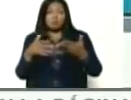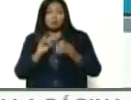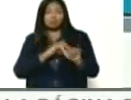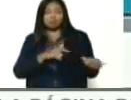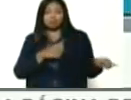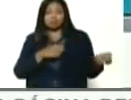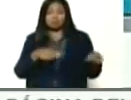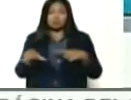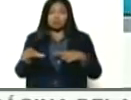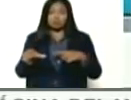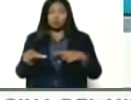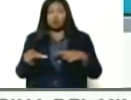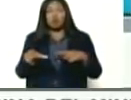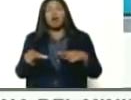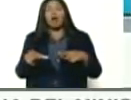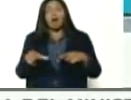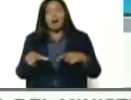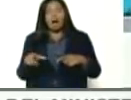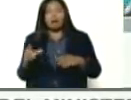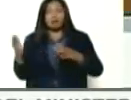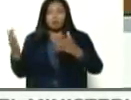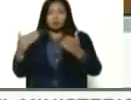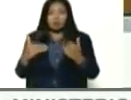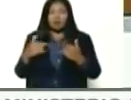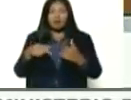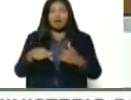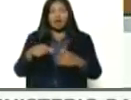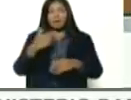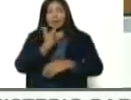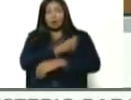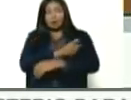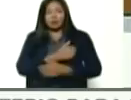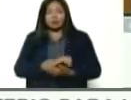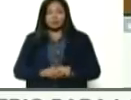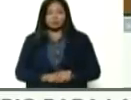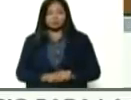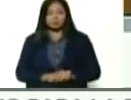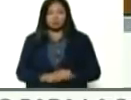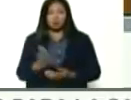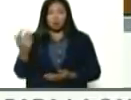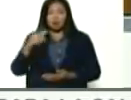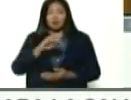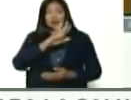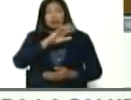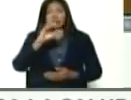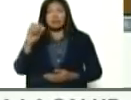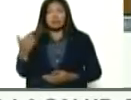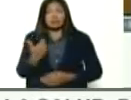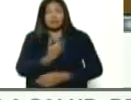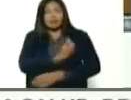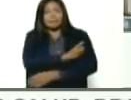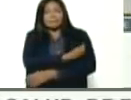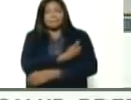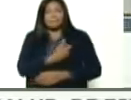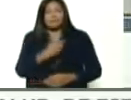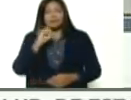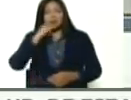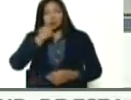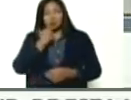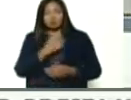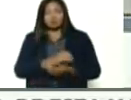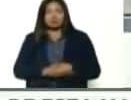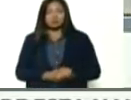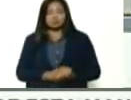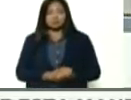de llegada de vacunas hoy están llegando 500.000 vacunas del spum nivel en los